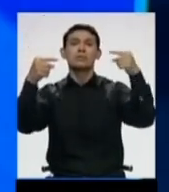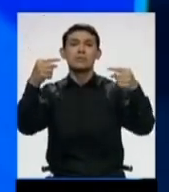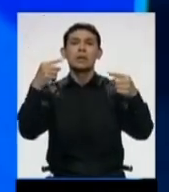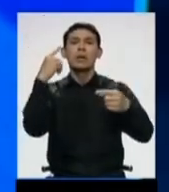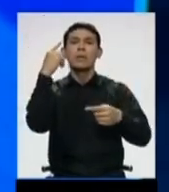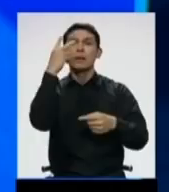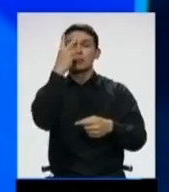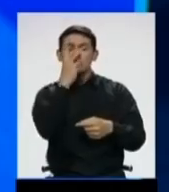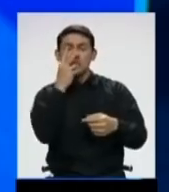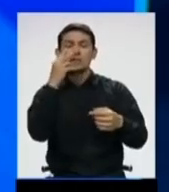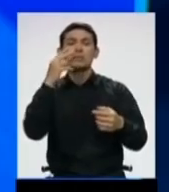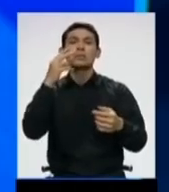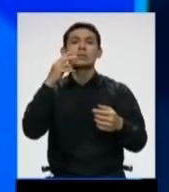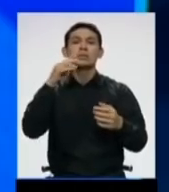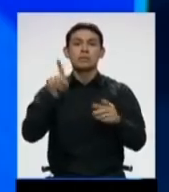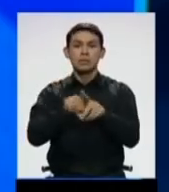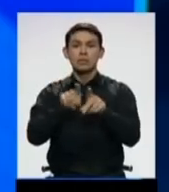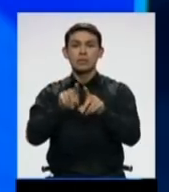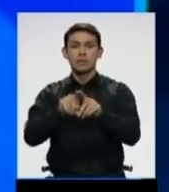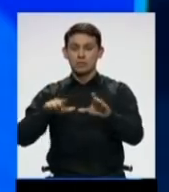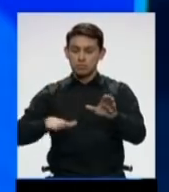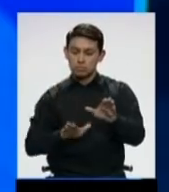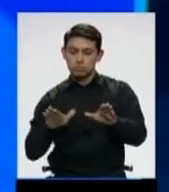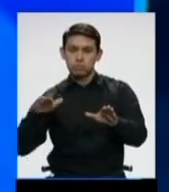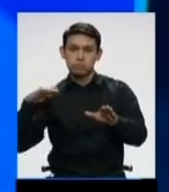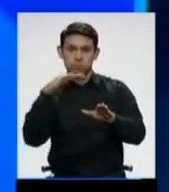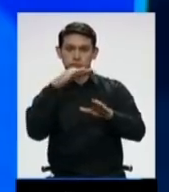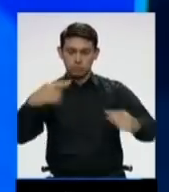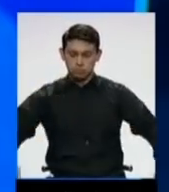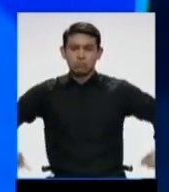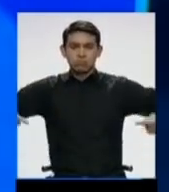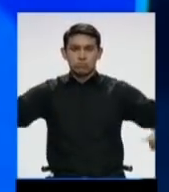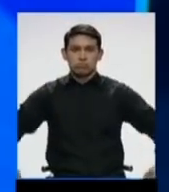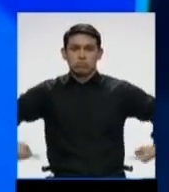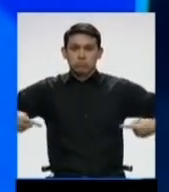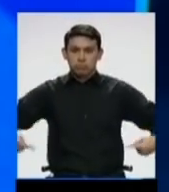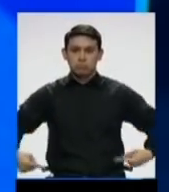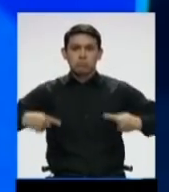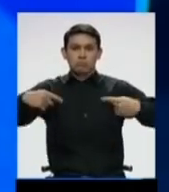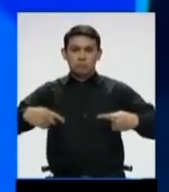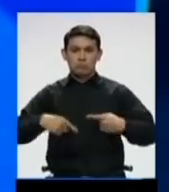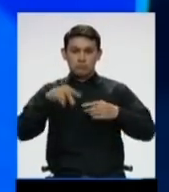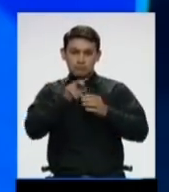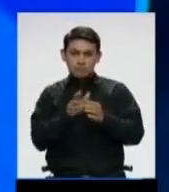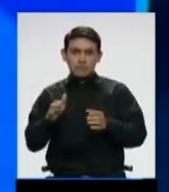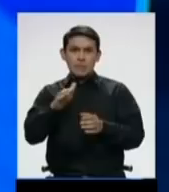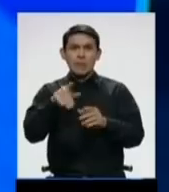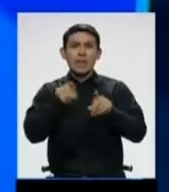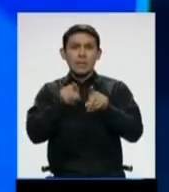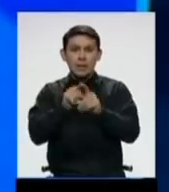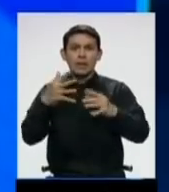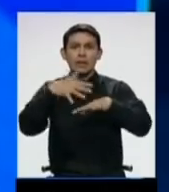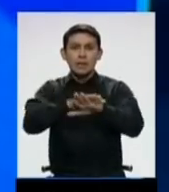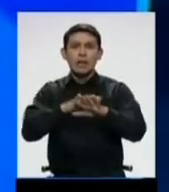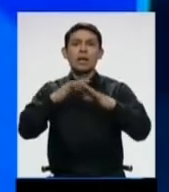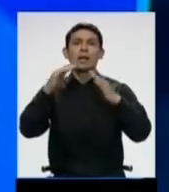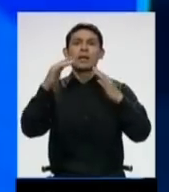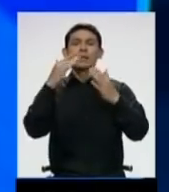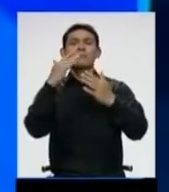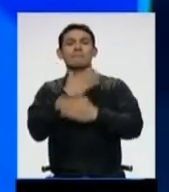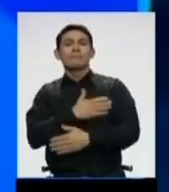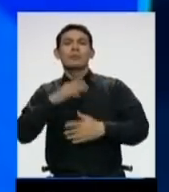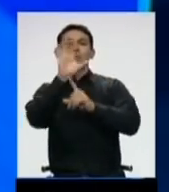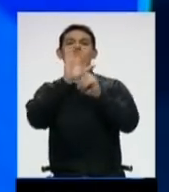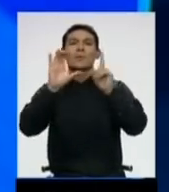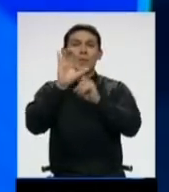también para, y rampas para las personas que tienen algún tipo de discapacidad y tienen que ir en silla de ruedas. Además, hay que acceder al entretenimiento y la cultura. Llevaré, por